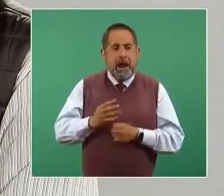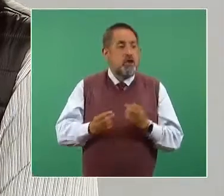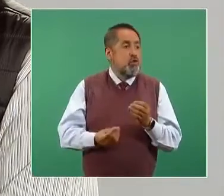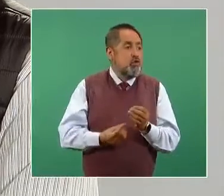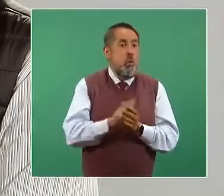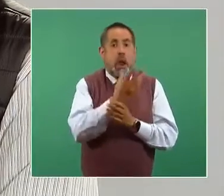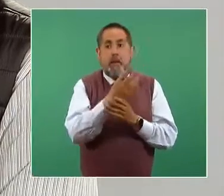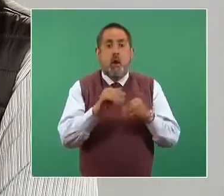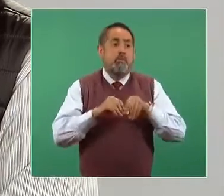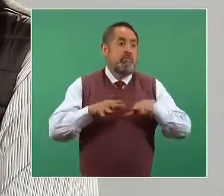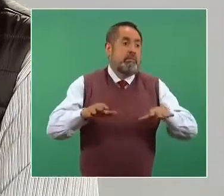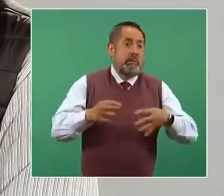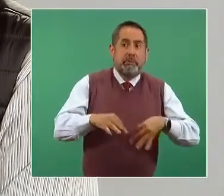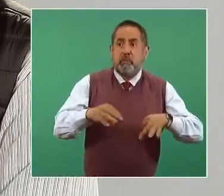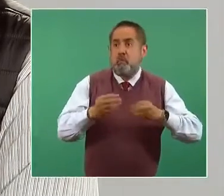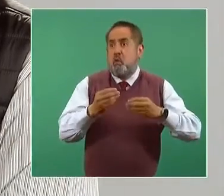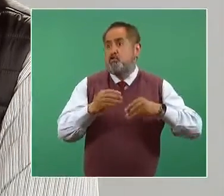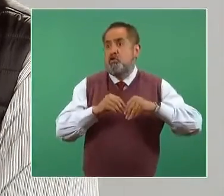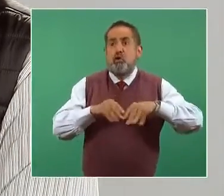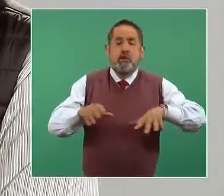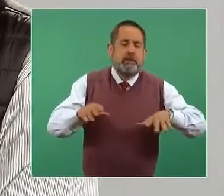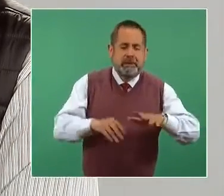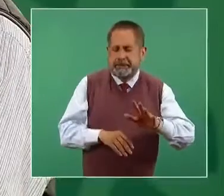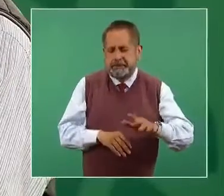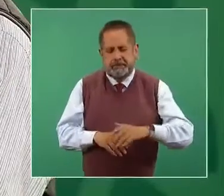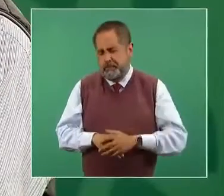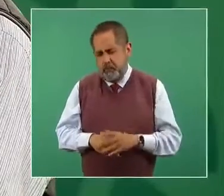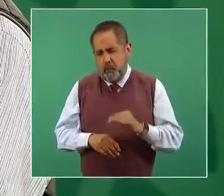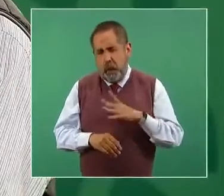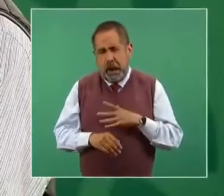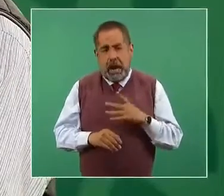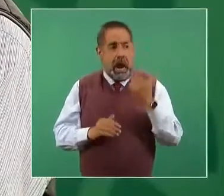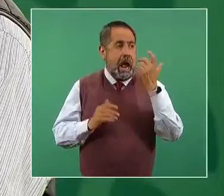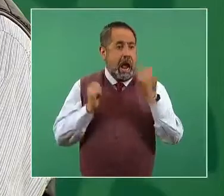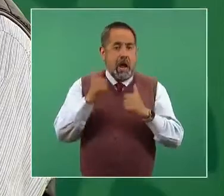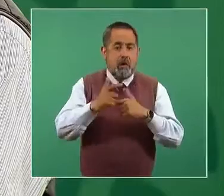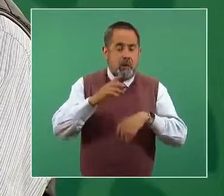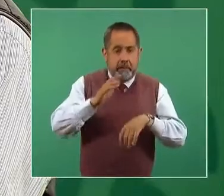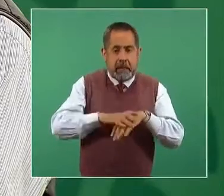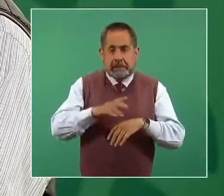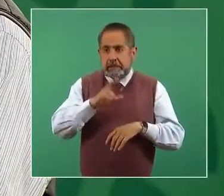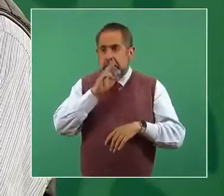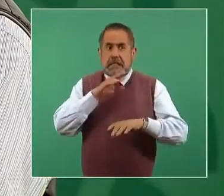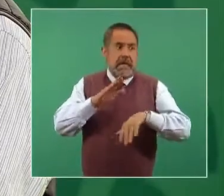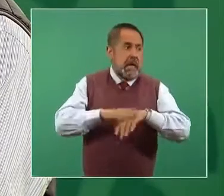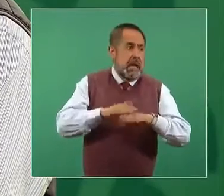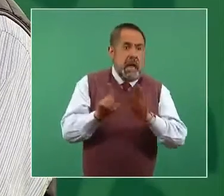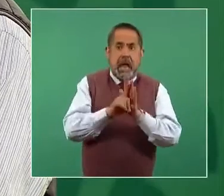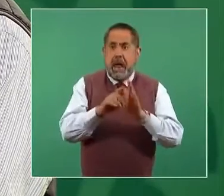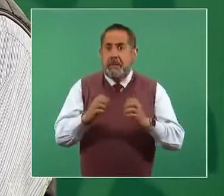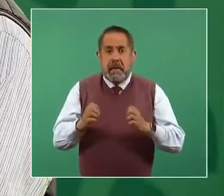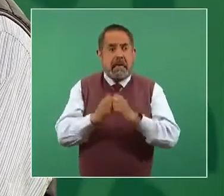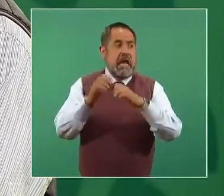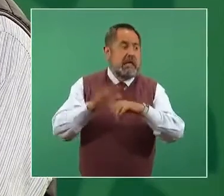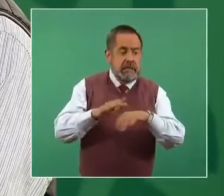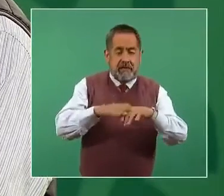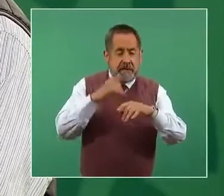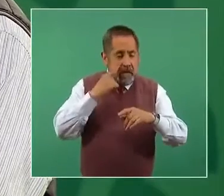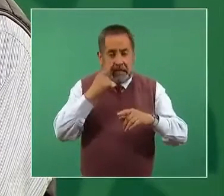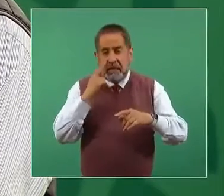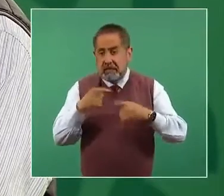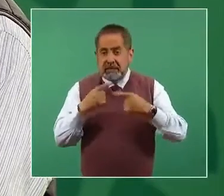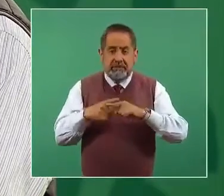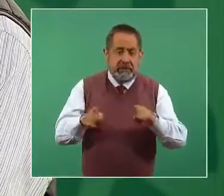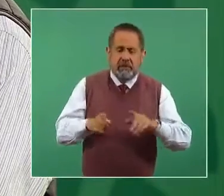circulación importante o una circulación que en su momento genere algún tipo de alerta o que cambie el comportamiento de la